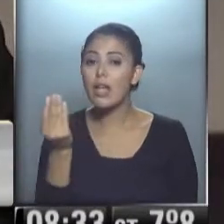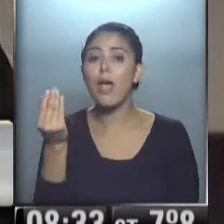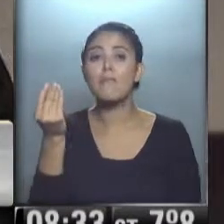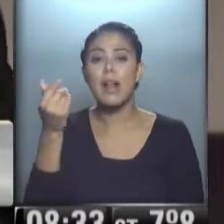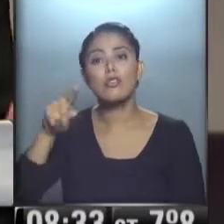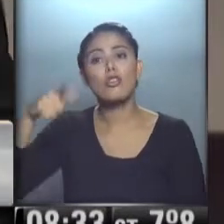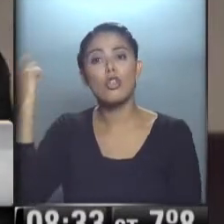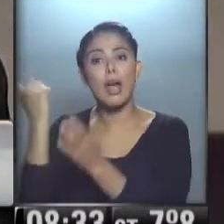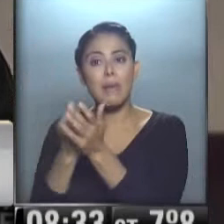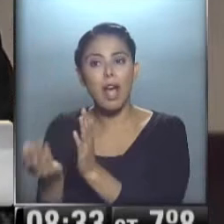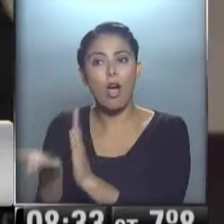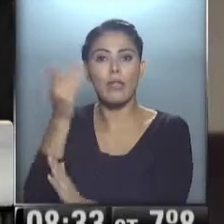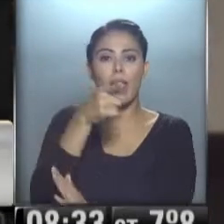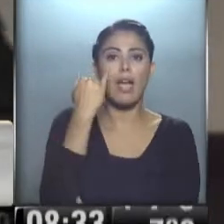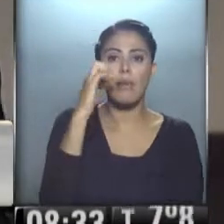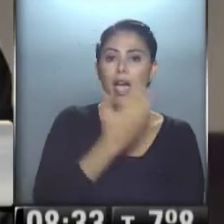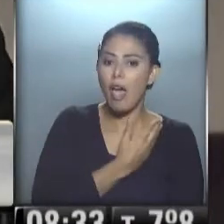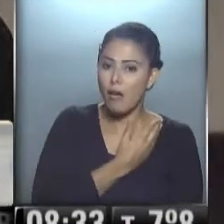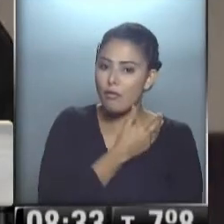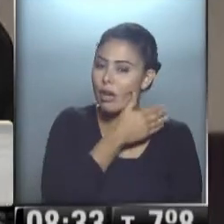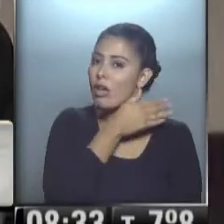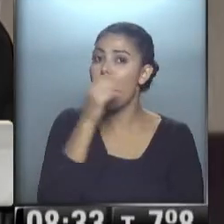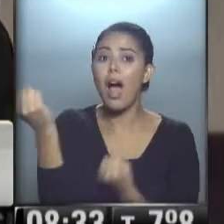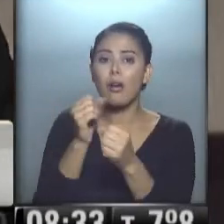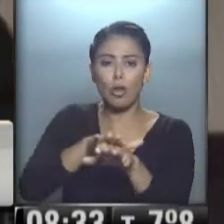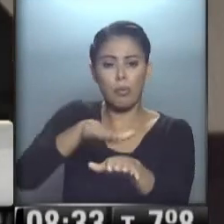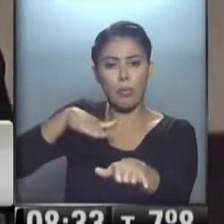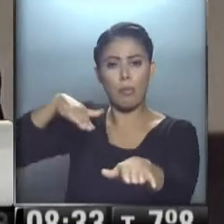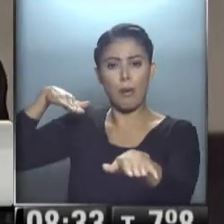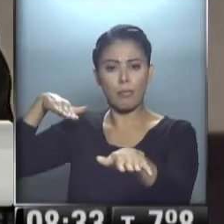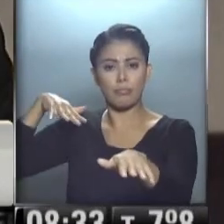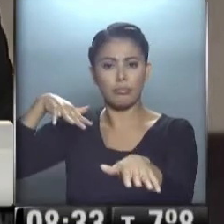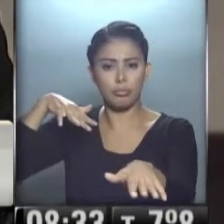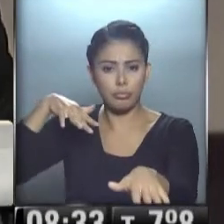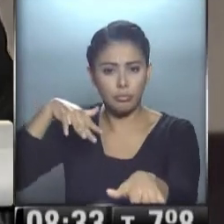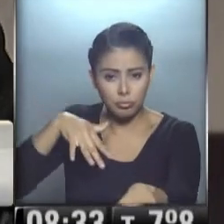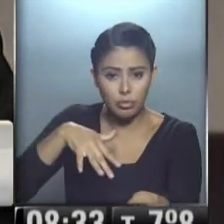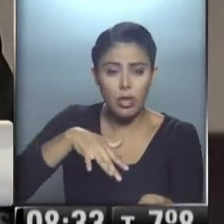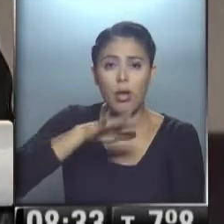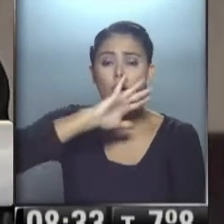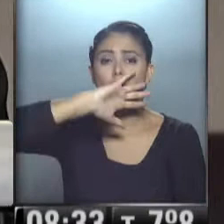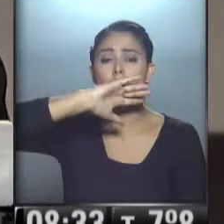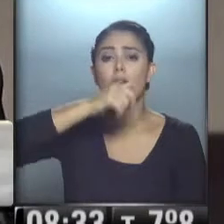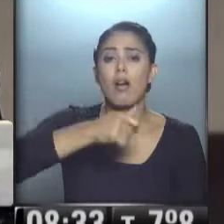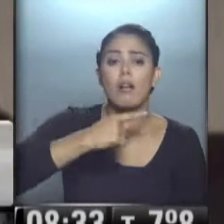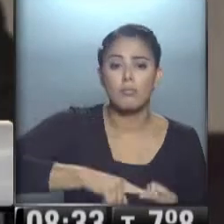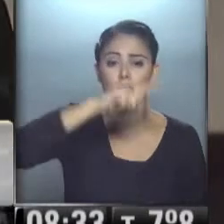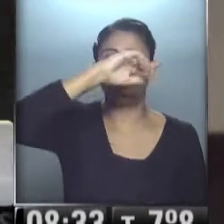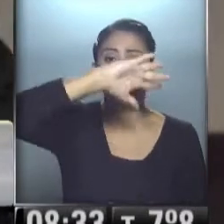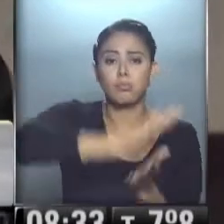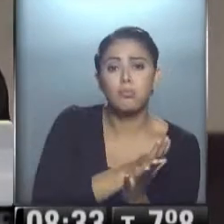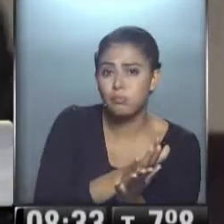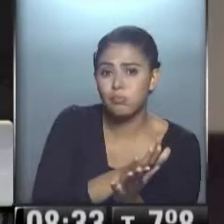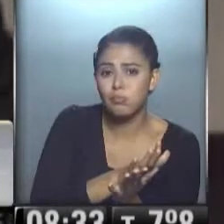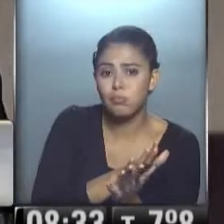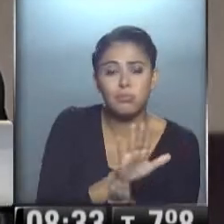la competencia efe iban a hacer cola los automovilistas y en seguida terminaban desabastecida a las estaciones servicio porque no daban